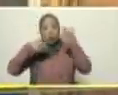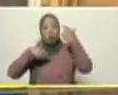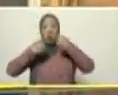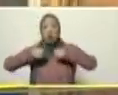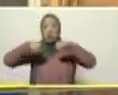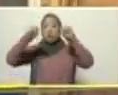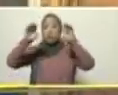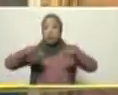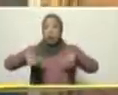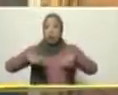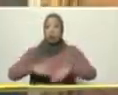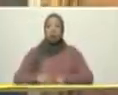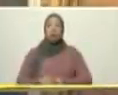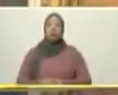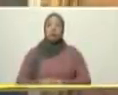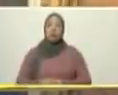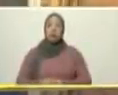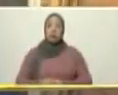renunciado.